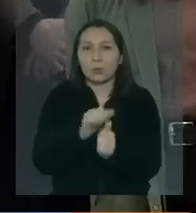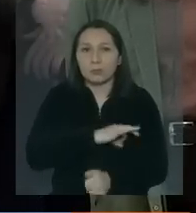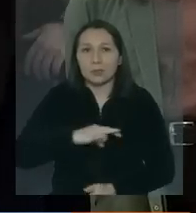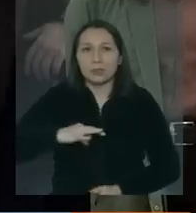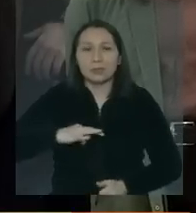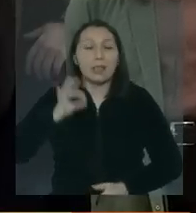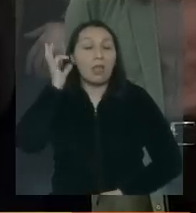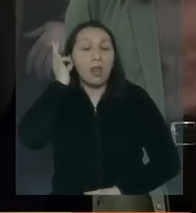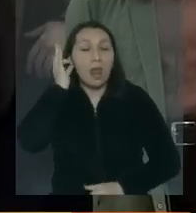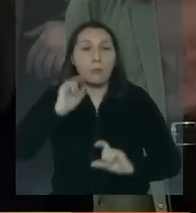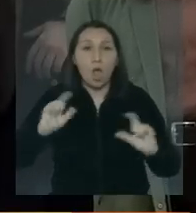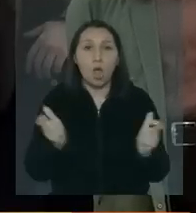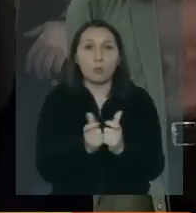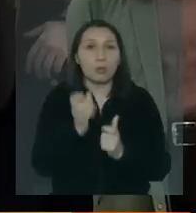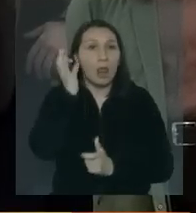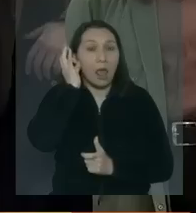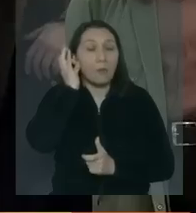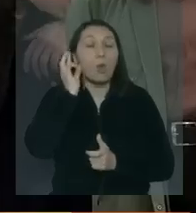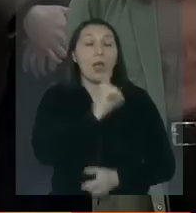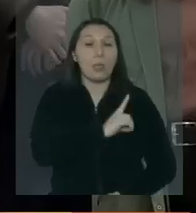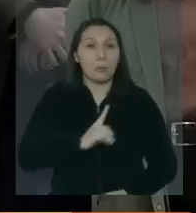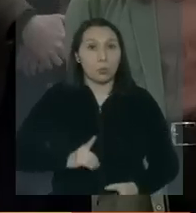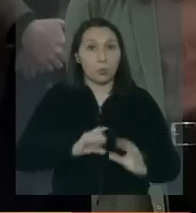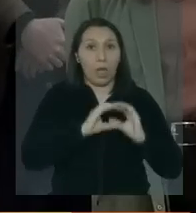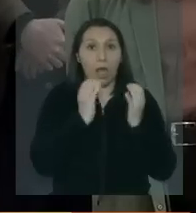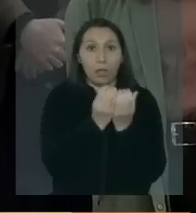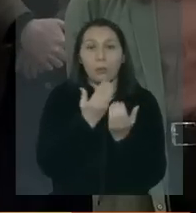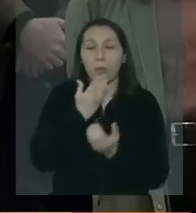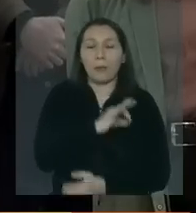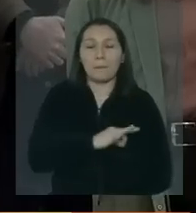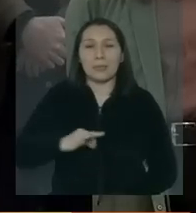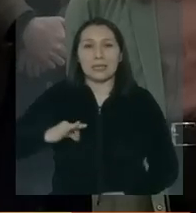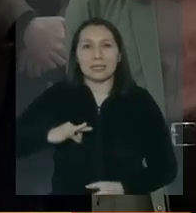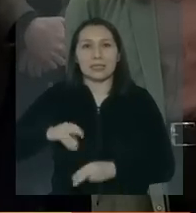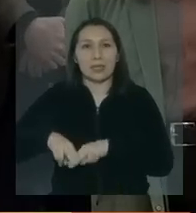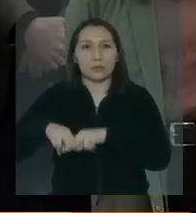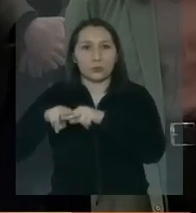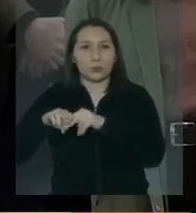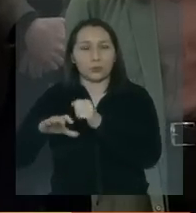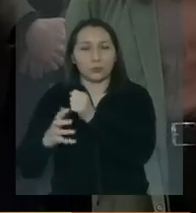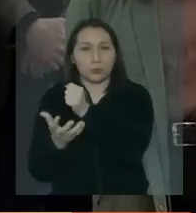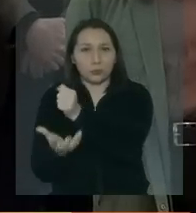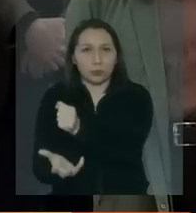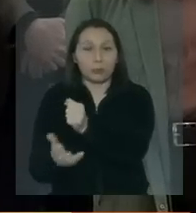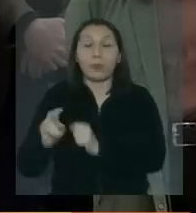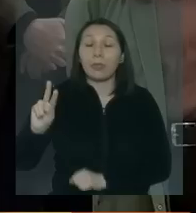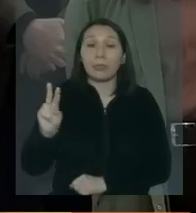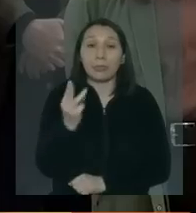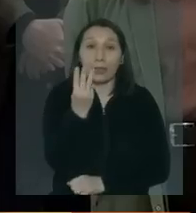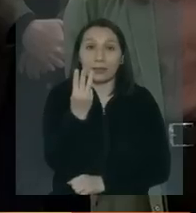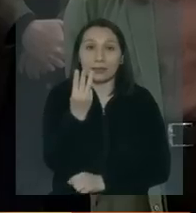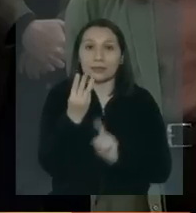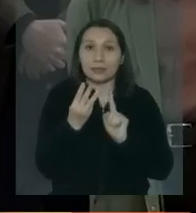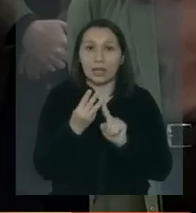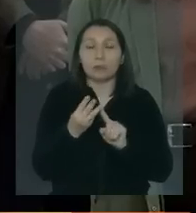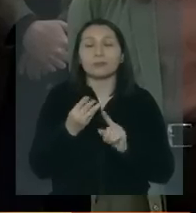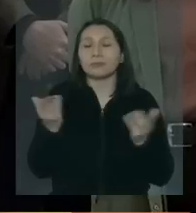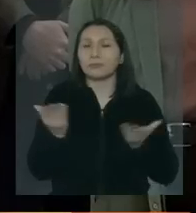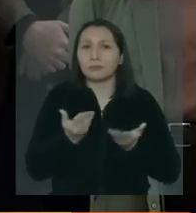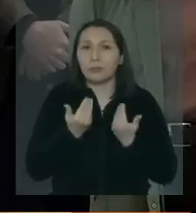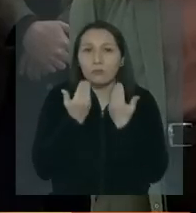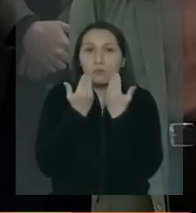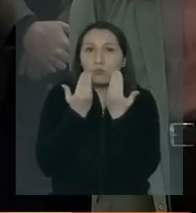de la Mujer, la Comisión de Mujer de la Cámara de Diputados y, por cierto, nuestro Ministerio de Hacienda. Y en tercer lugar, vamos a